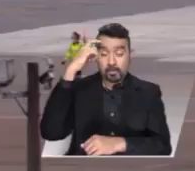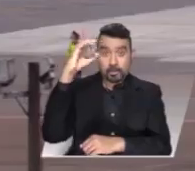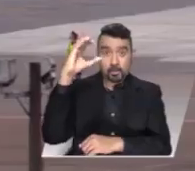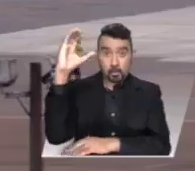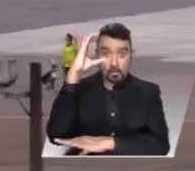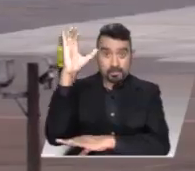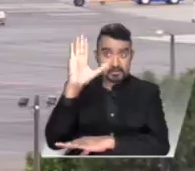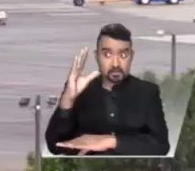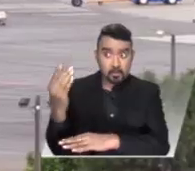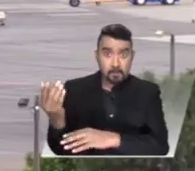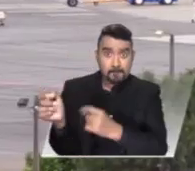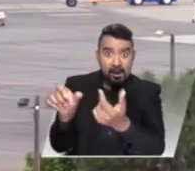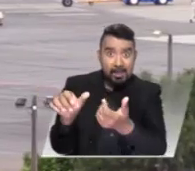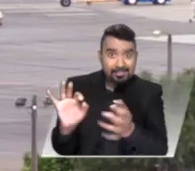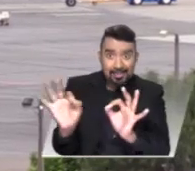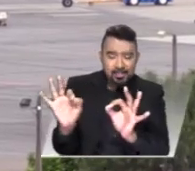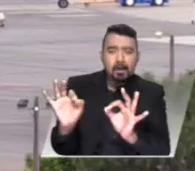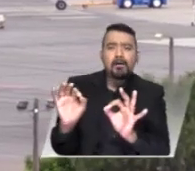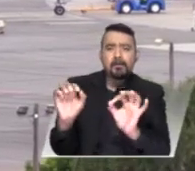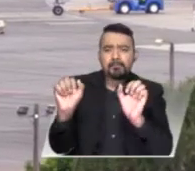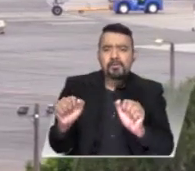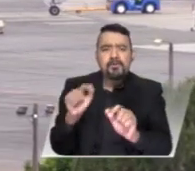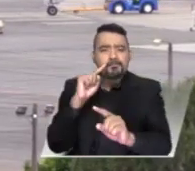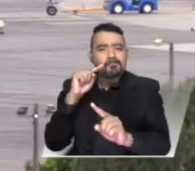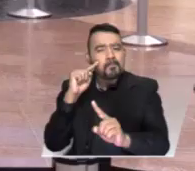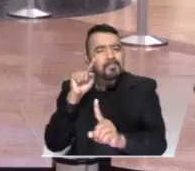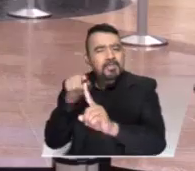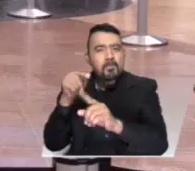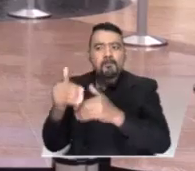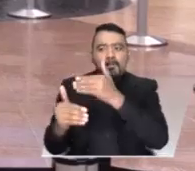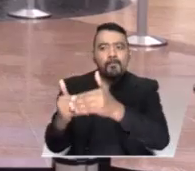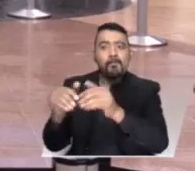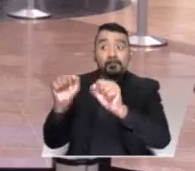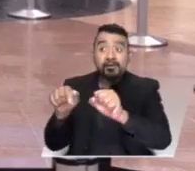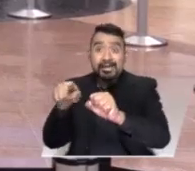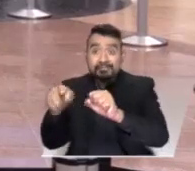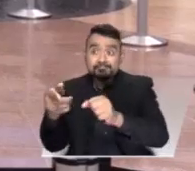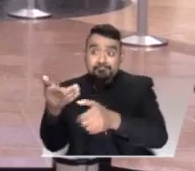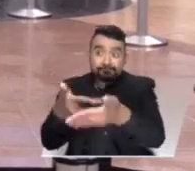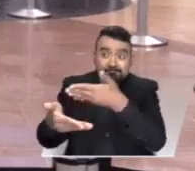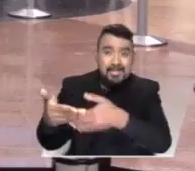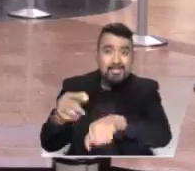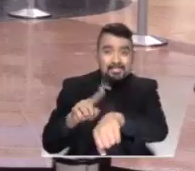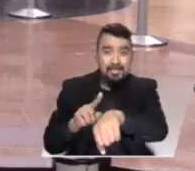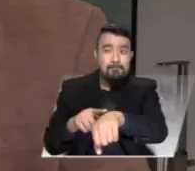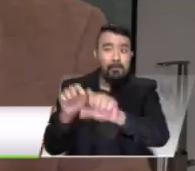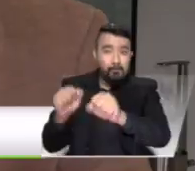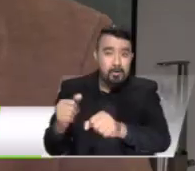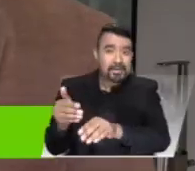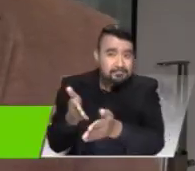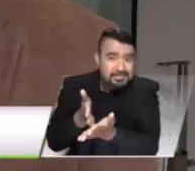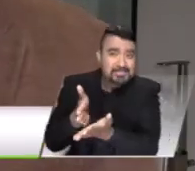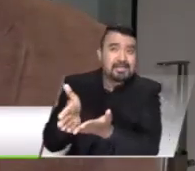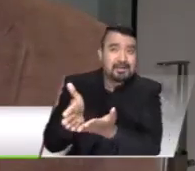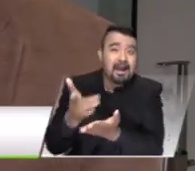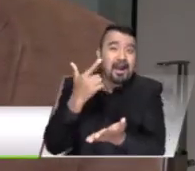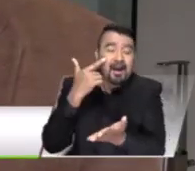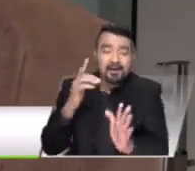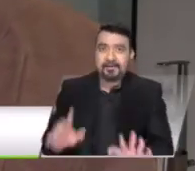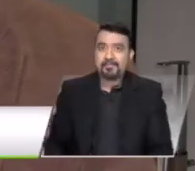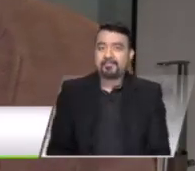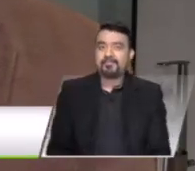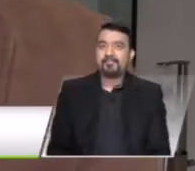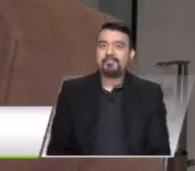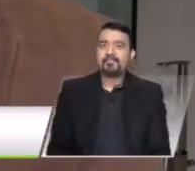que las obras se hagan en nuevas fases asumidas por la concesión a cambio de más tiempo de operación. La intención es de